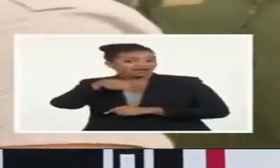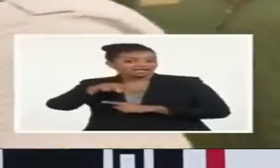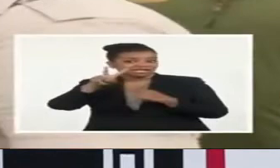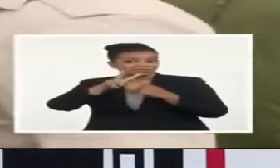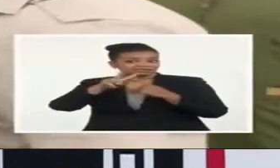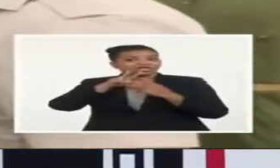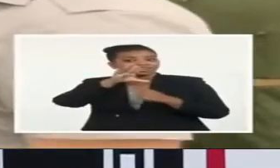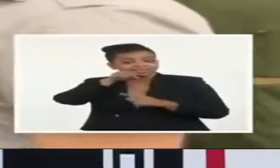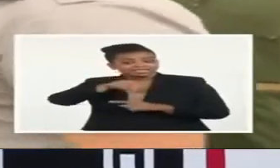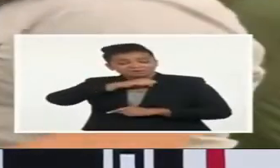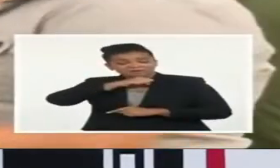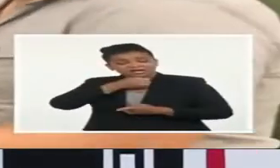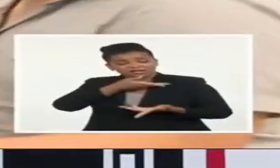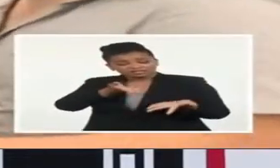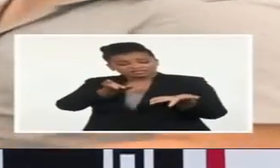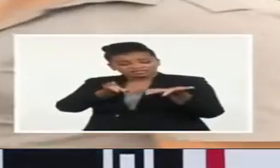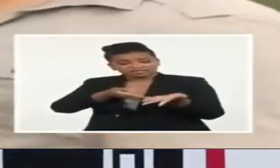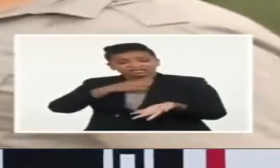un supertanquero.